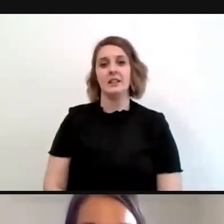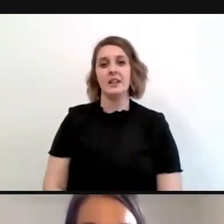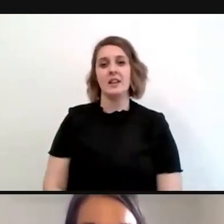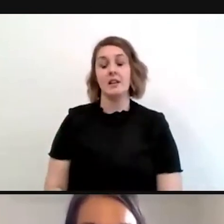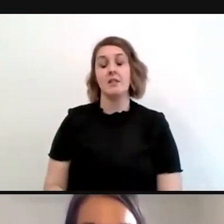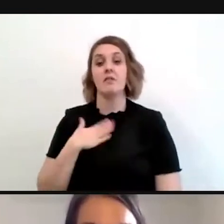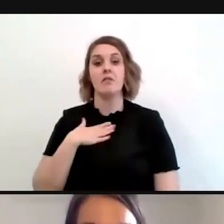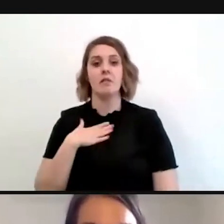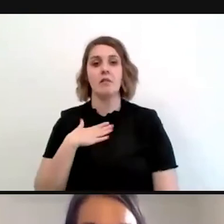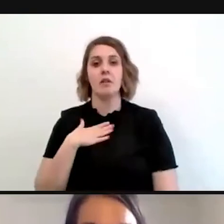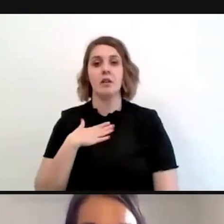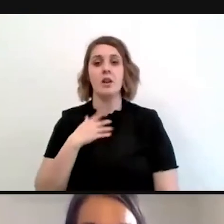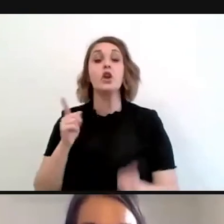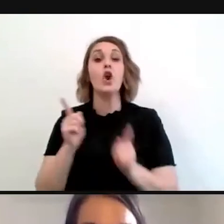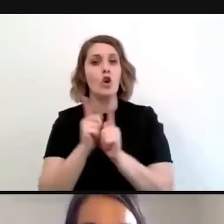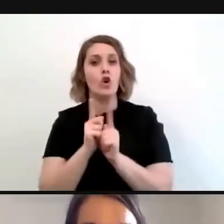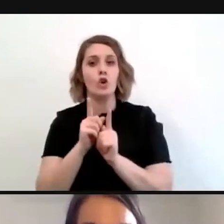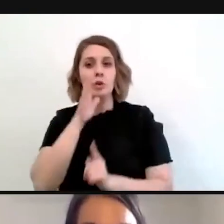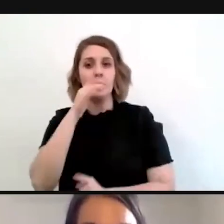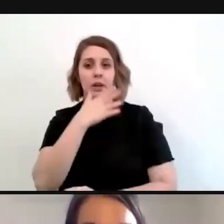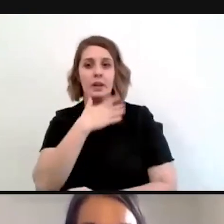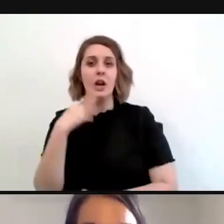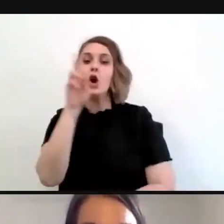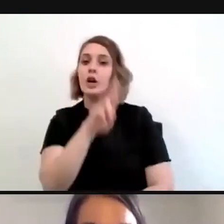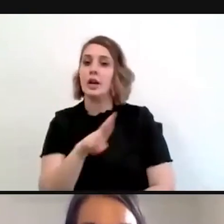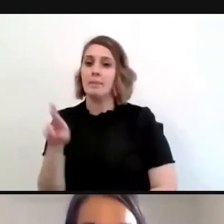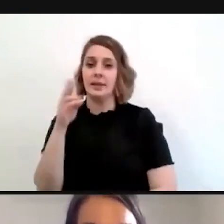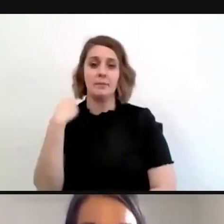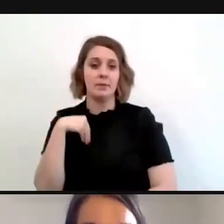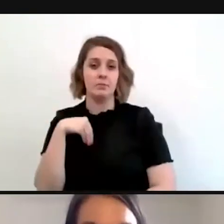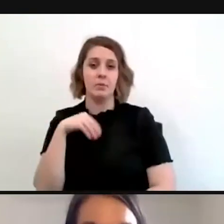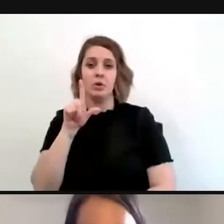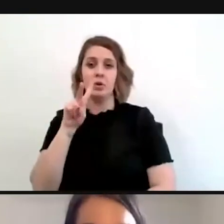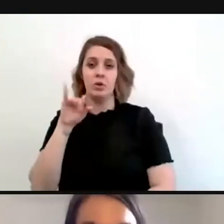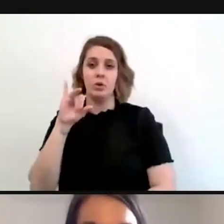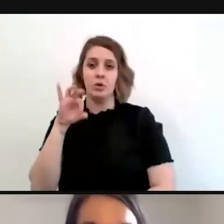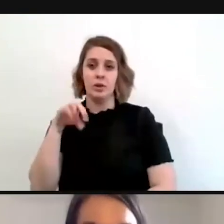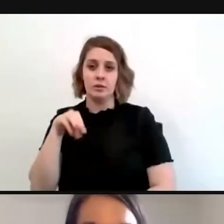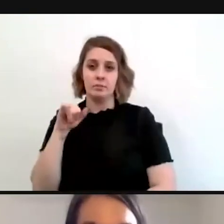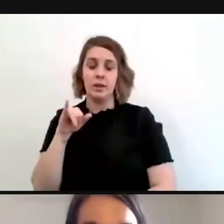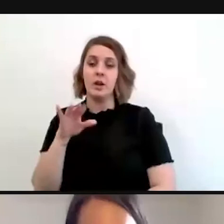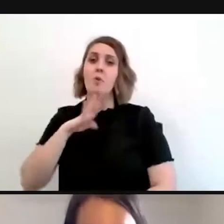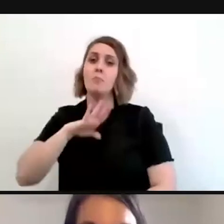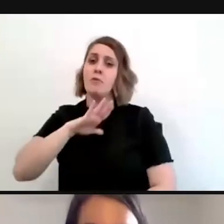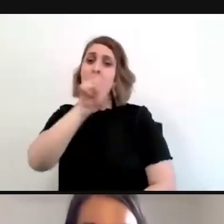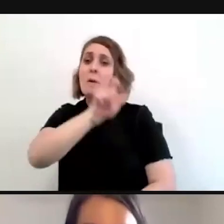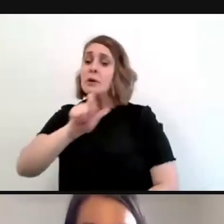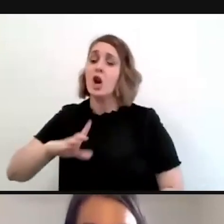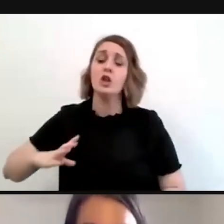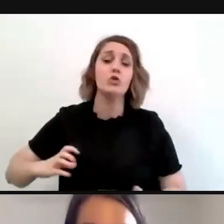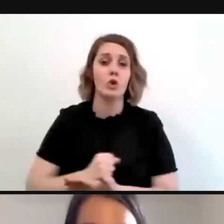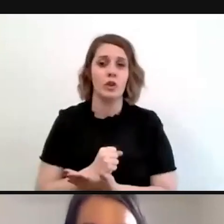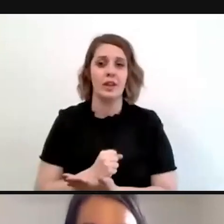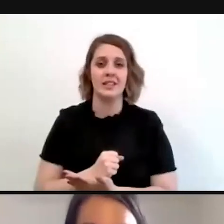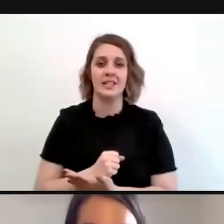desde vuestra... Voy a ser muy breve porque yo quiero repetir lo mismo que ha dicho Luismi. Por favor, para todas las personas.